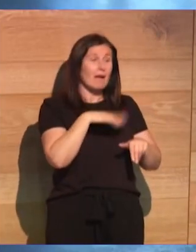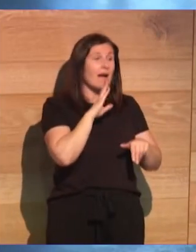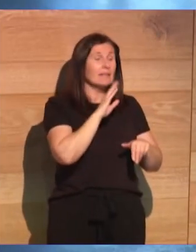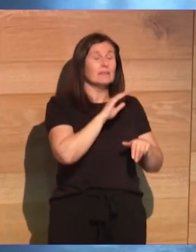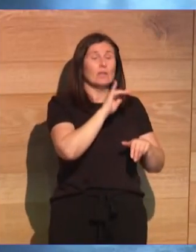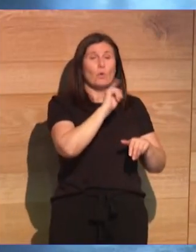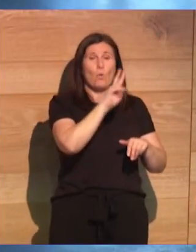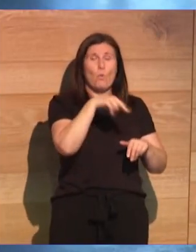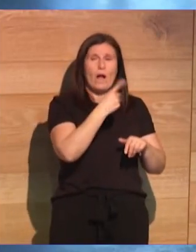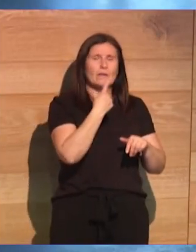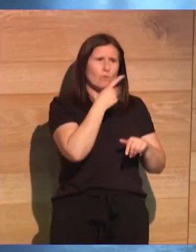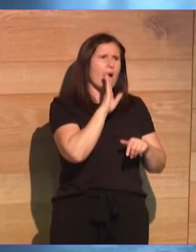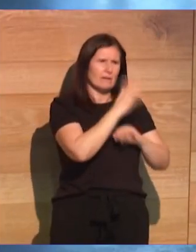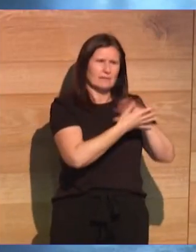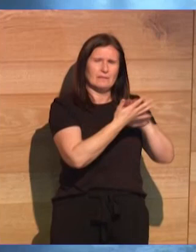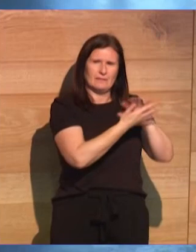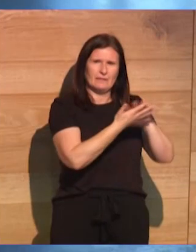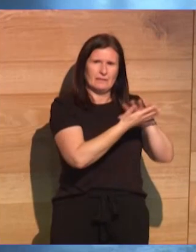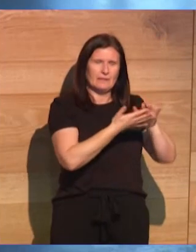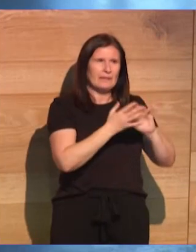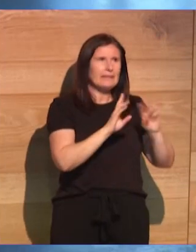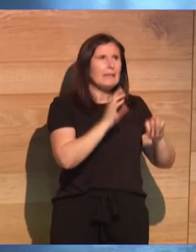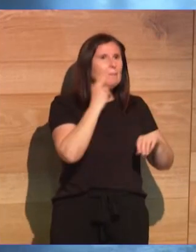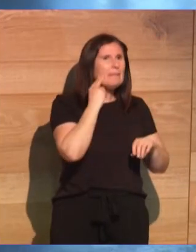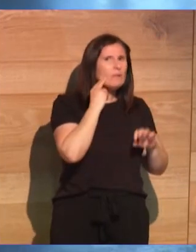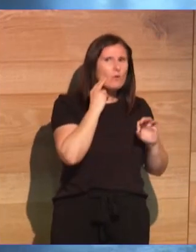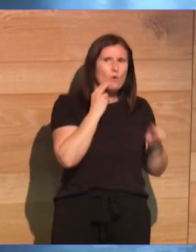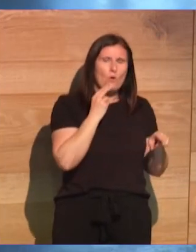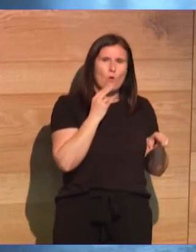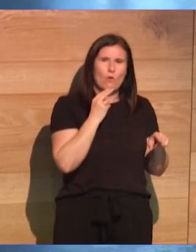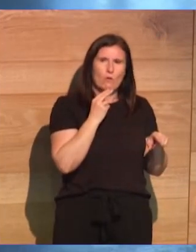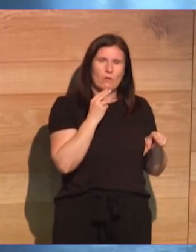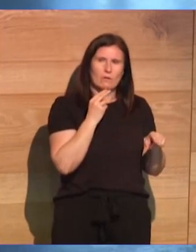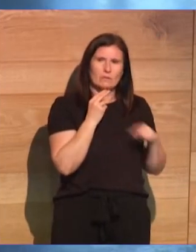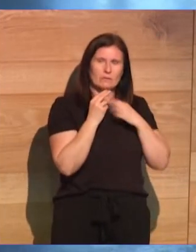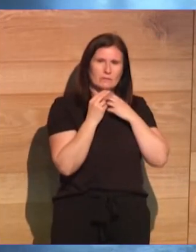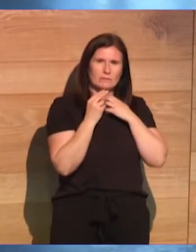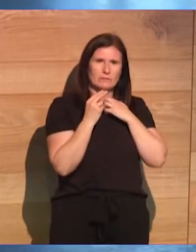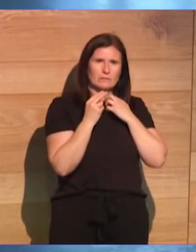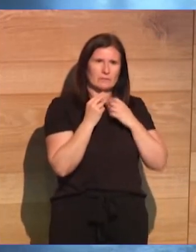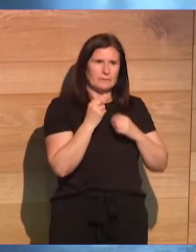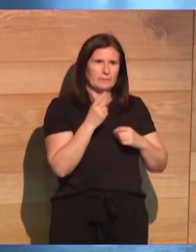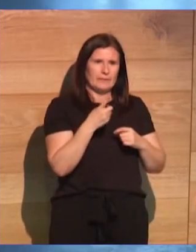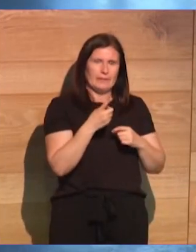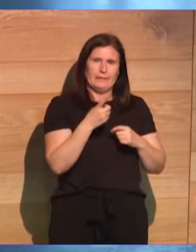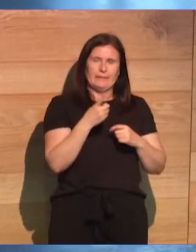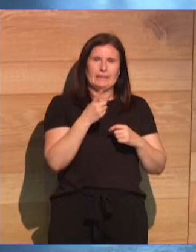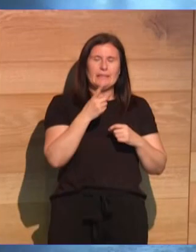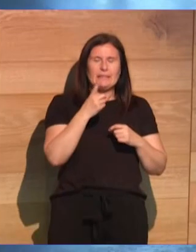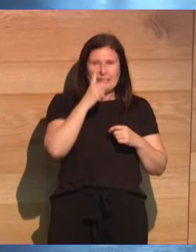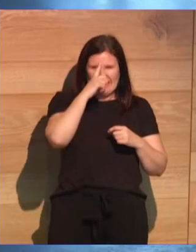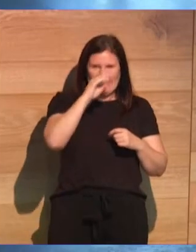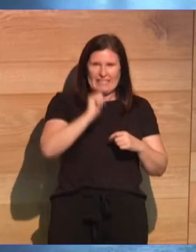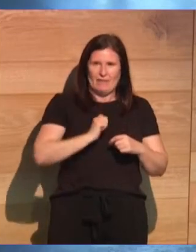Ignacio, que es el miedo a que sean más listos que nosotros o a que lo hagan mejor que